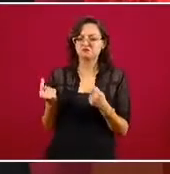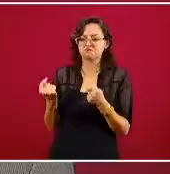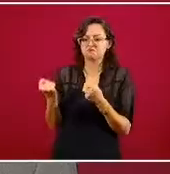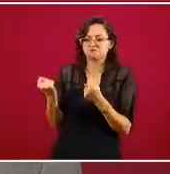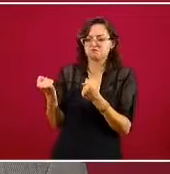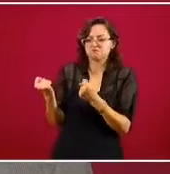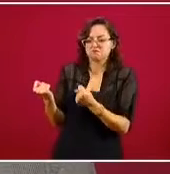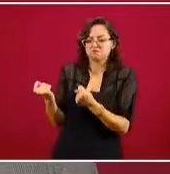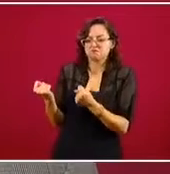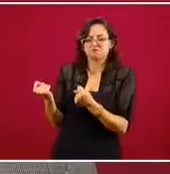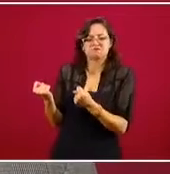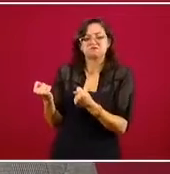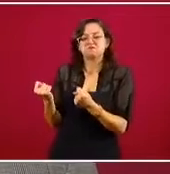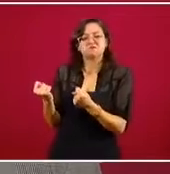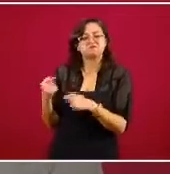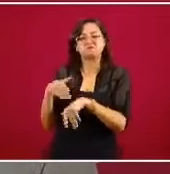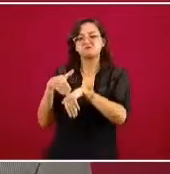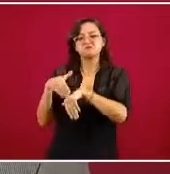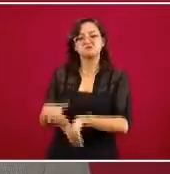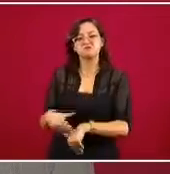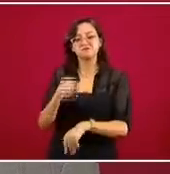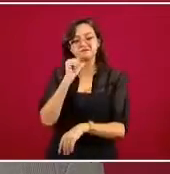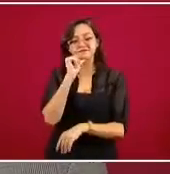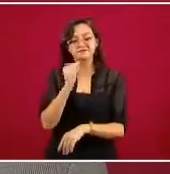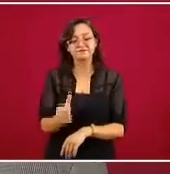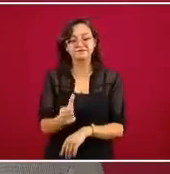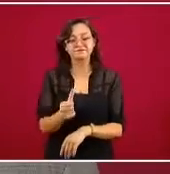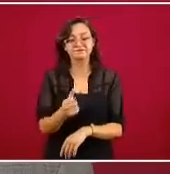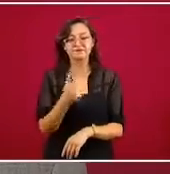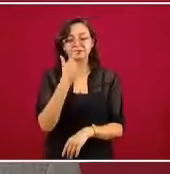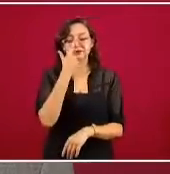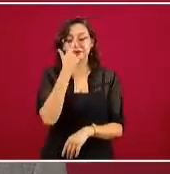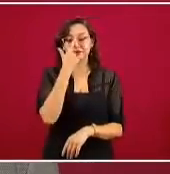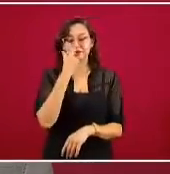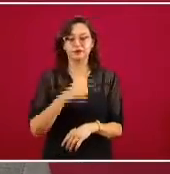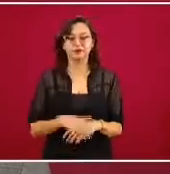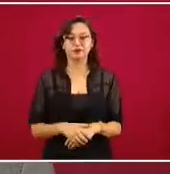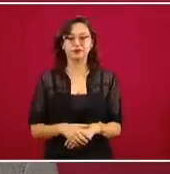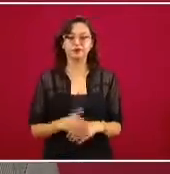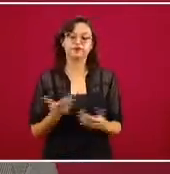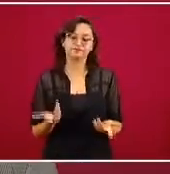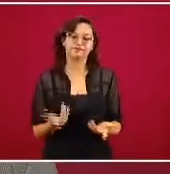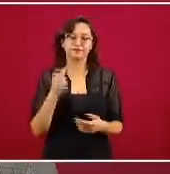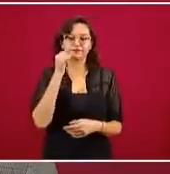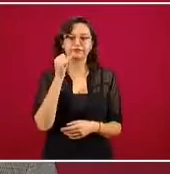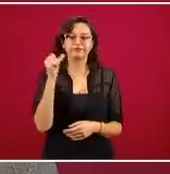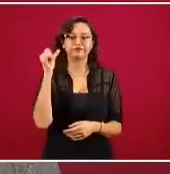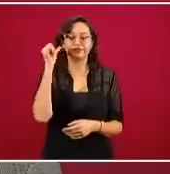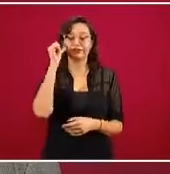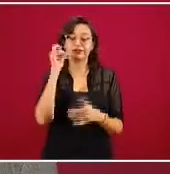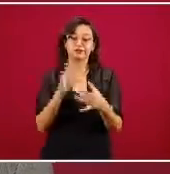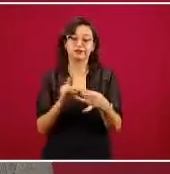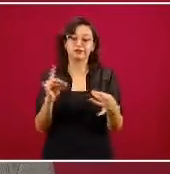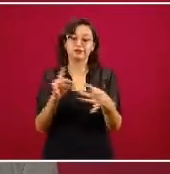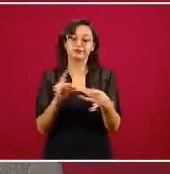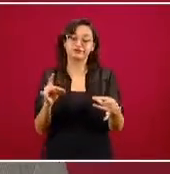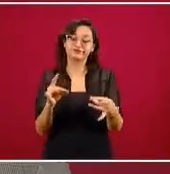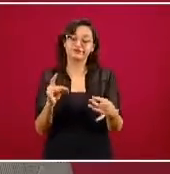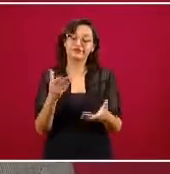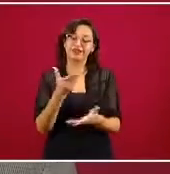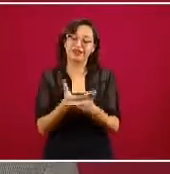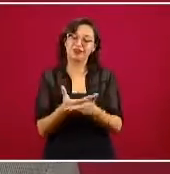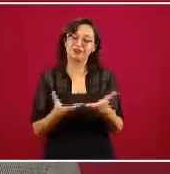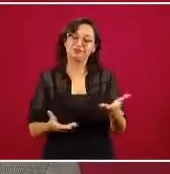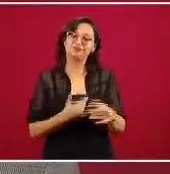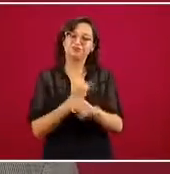a responder a estas medidas. Y ayer comentamos justamente lo que procederá ahora en términos de la investigación